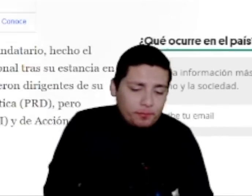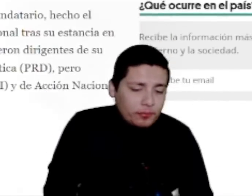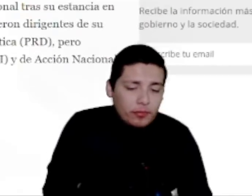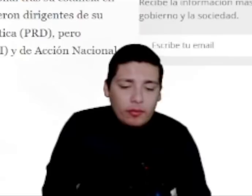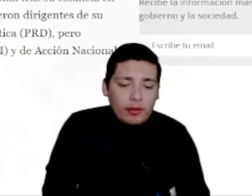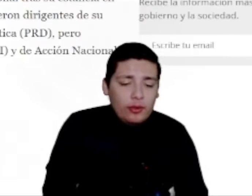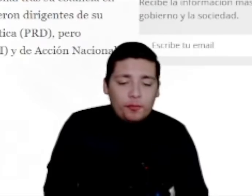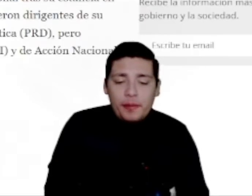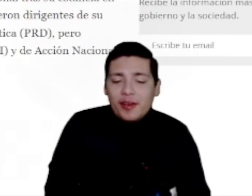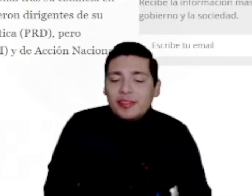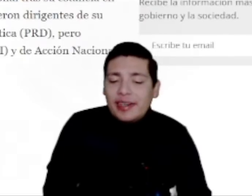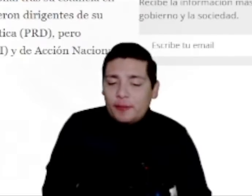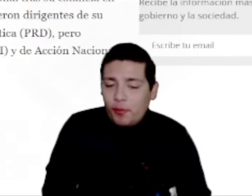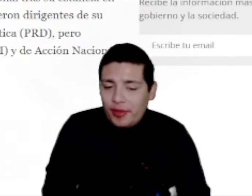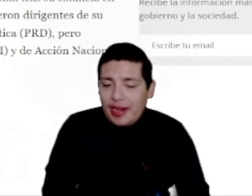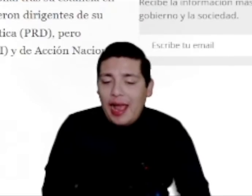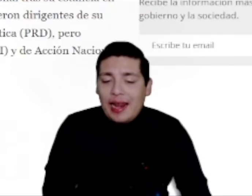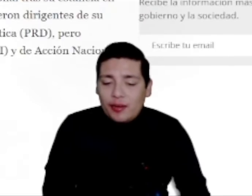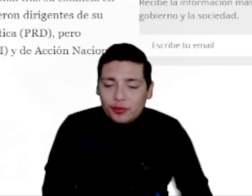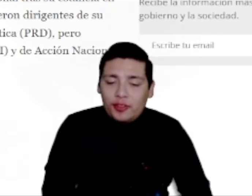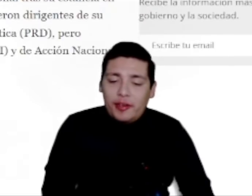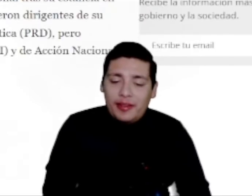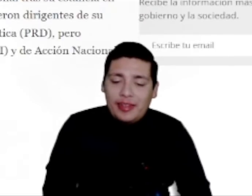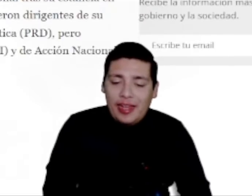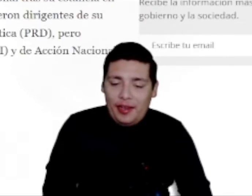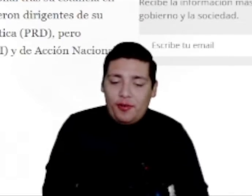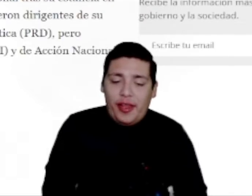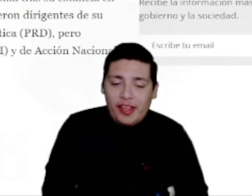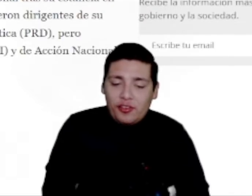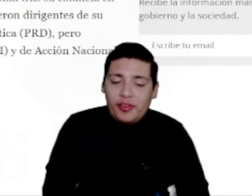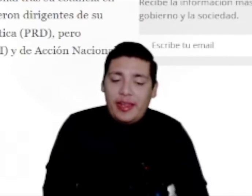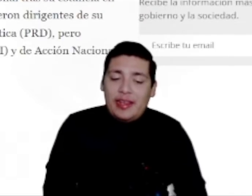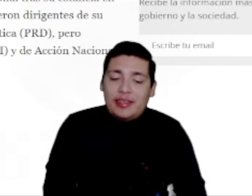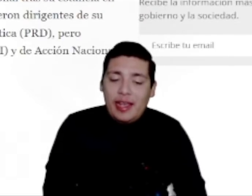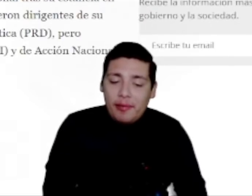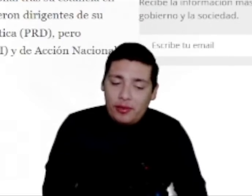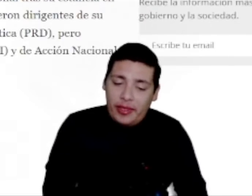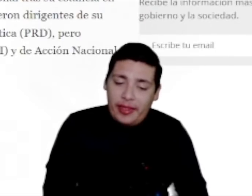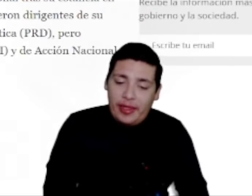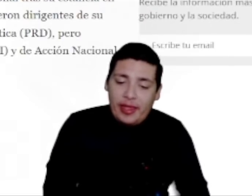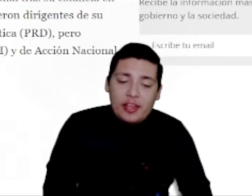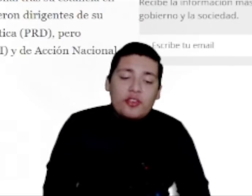heredable. Los primeros en responder al anuncio del mandatario,